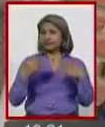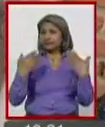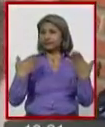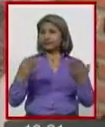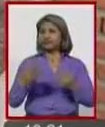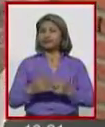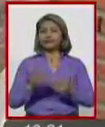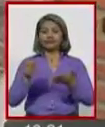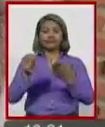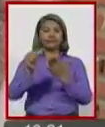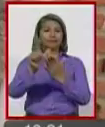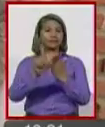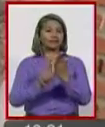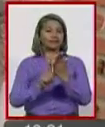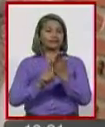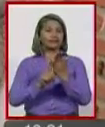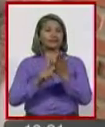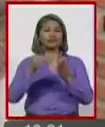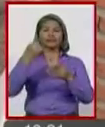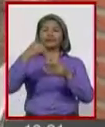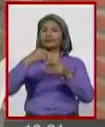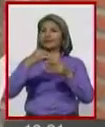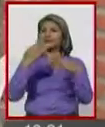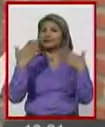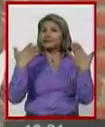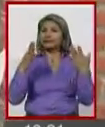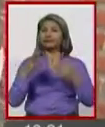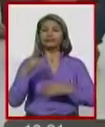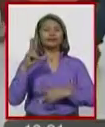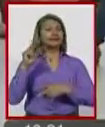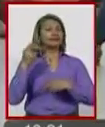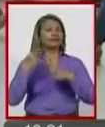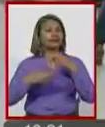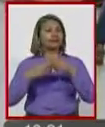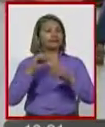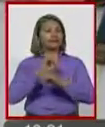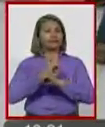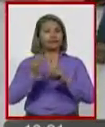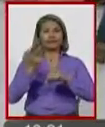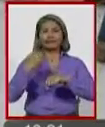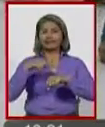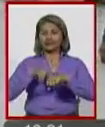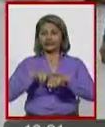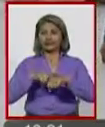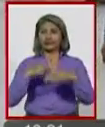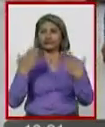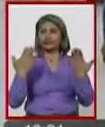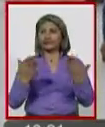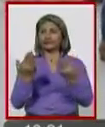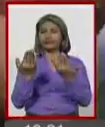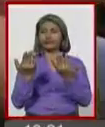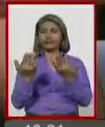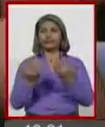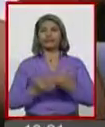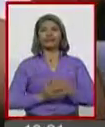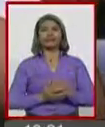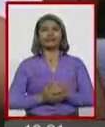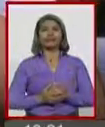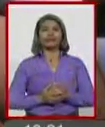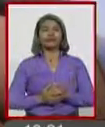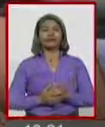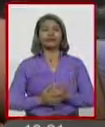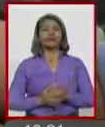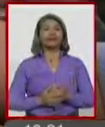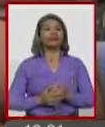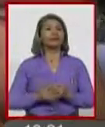están en la lista ya con la preinscripción, entonces ya no hay ningún problema, todo normal. Sí, oiga, aquí esperando el cupo para mi